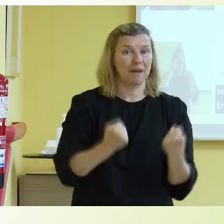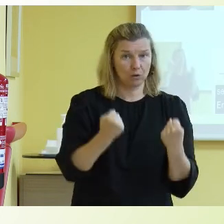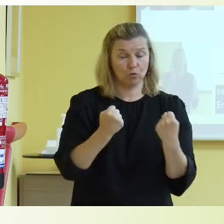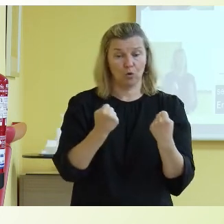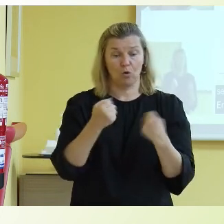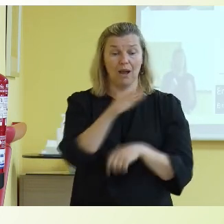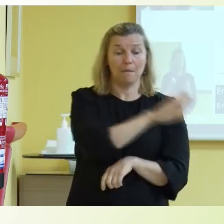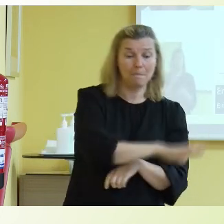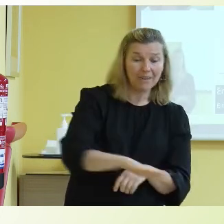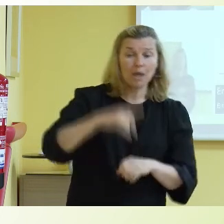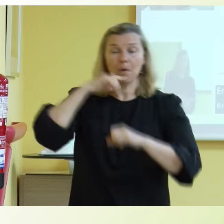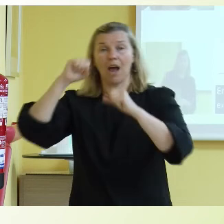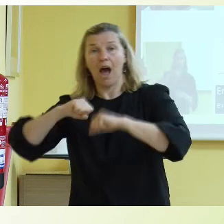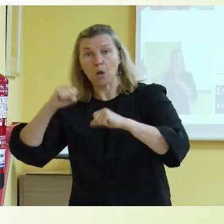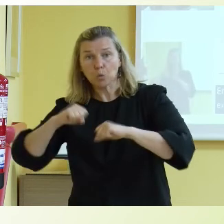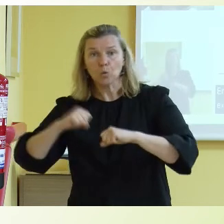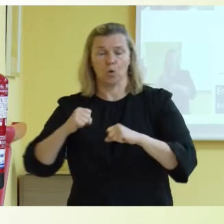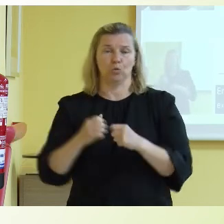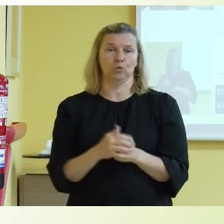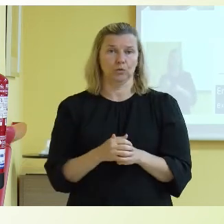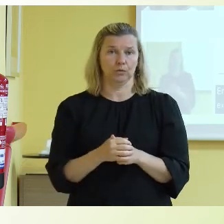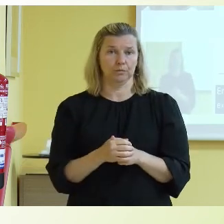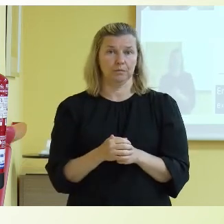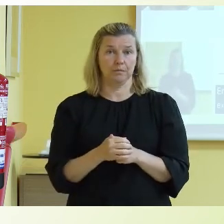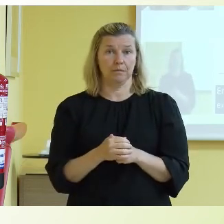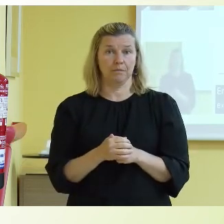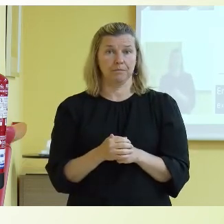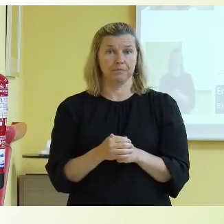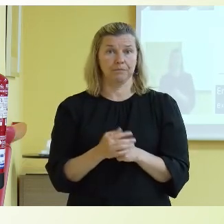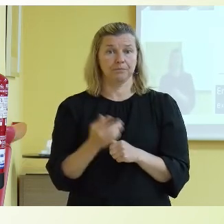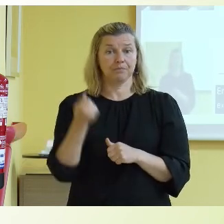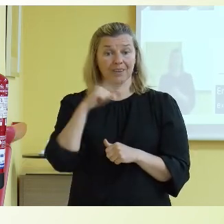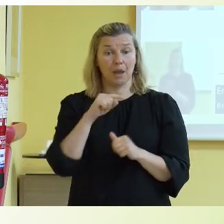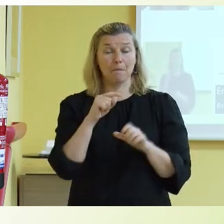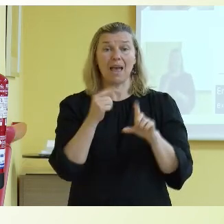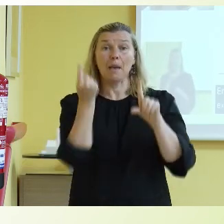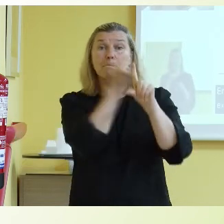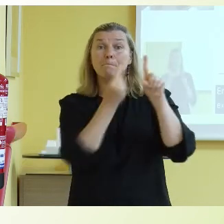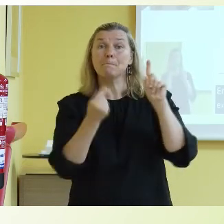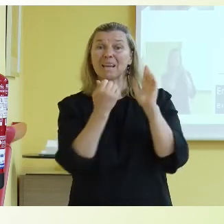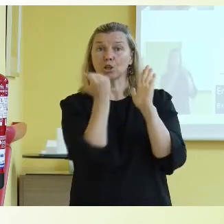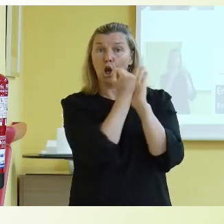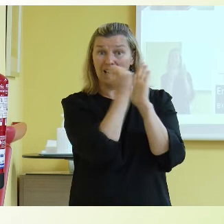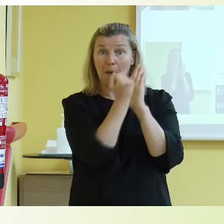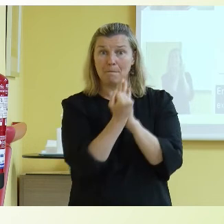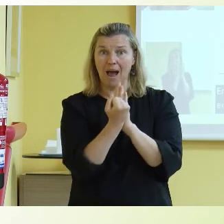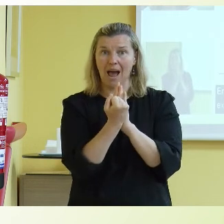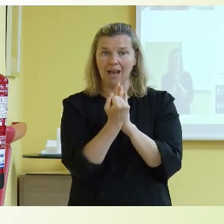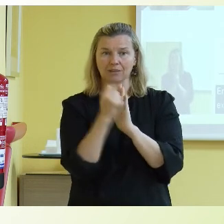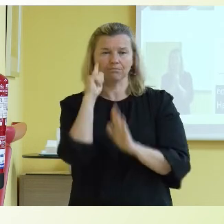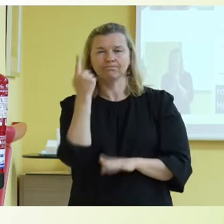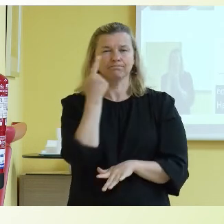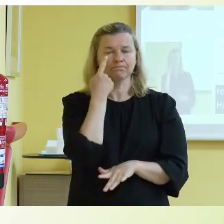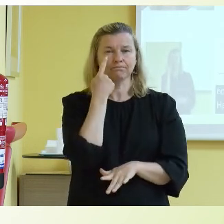adultos y por centros de designación oficial o no. Haciendo usos de pictogramas que permiten identificar fácilmente a